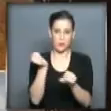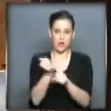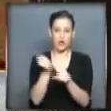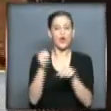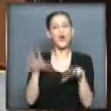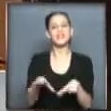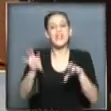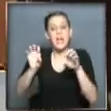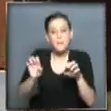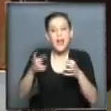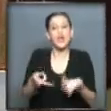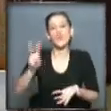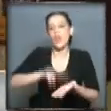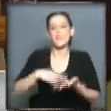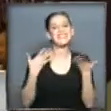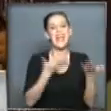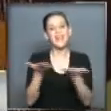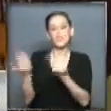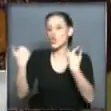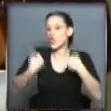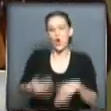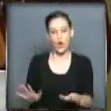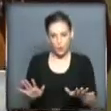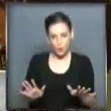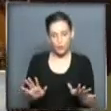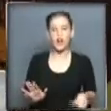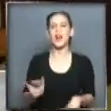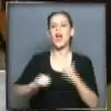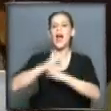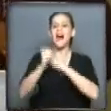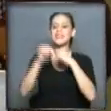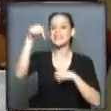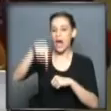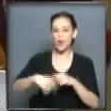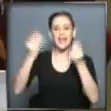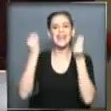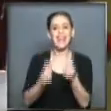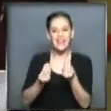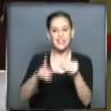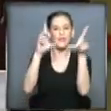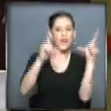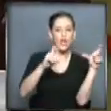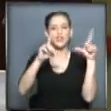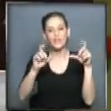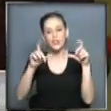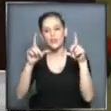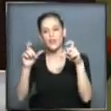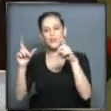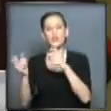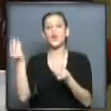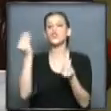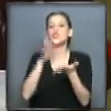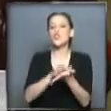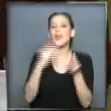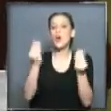que el servicio se normalice. Hasta ahora lo que se hizo fue sacar muchas fotos con lo que tiene que ver con el sistema